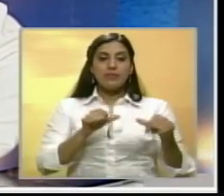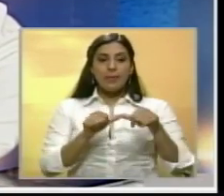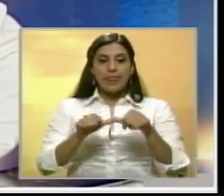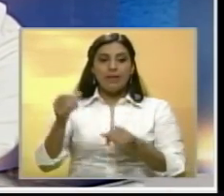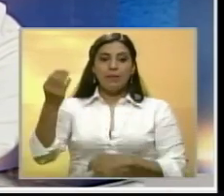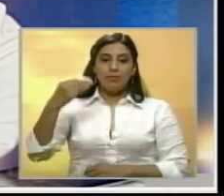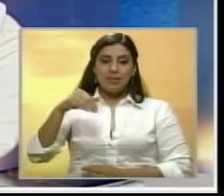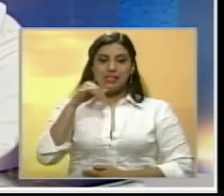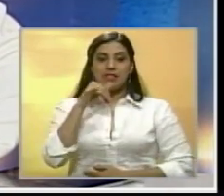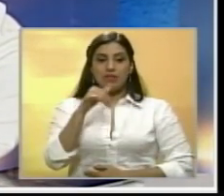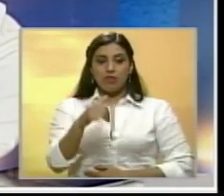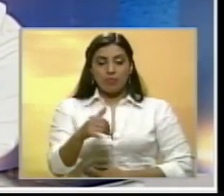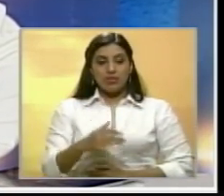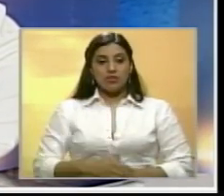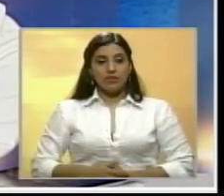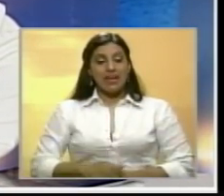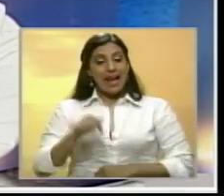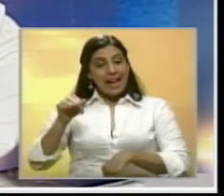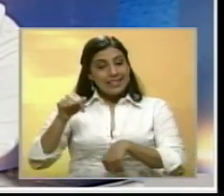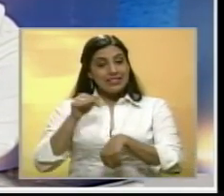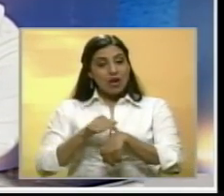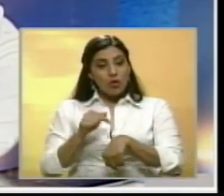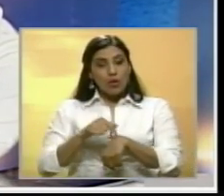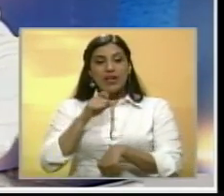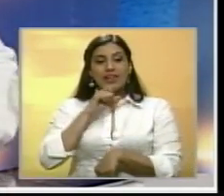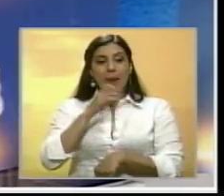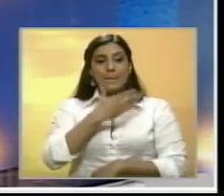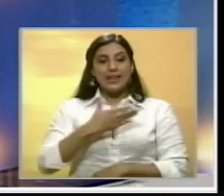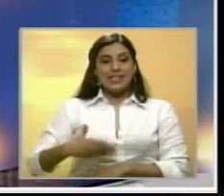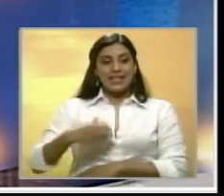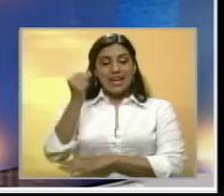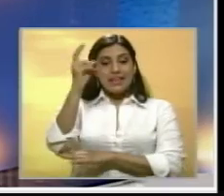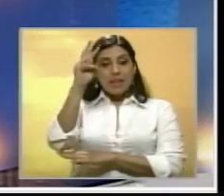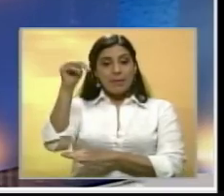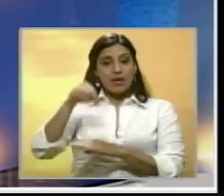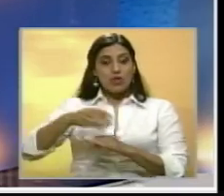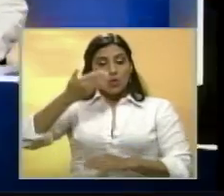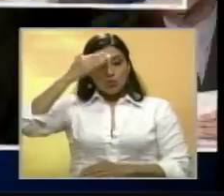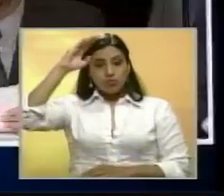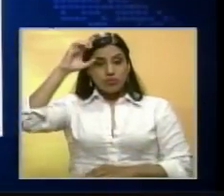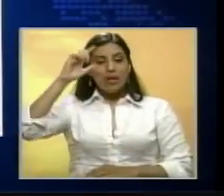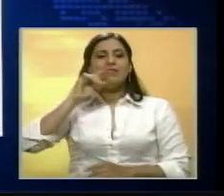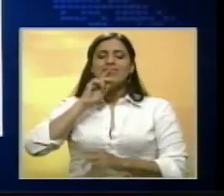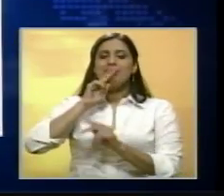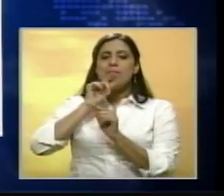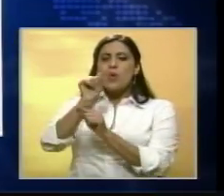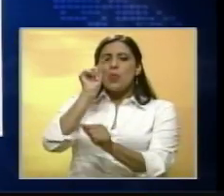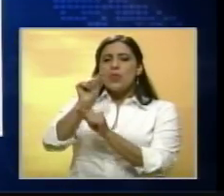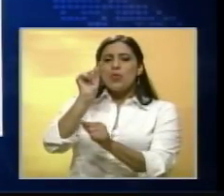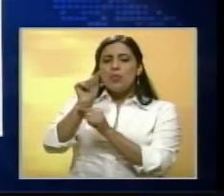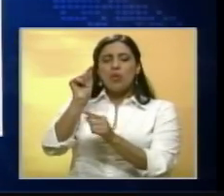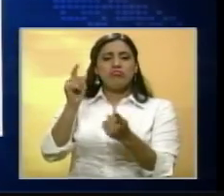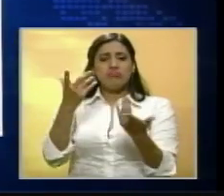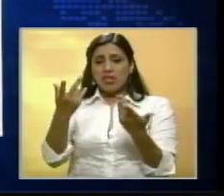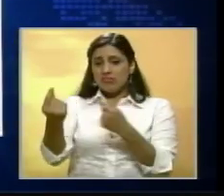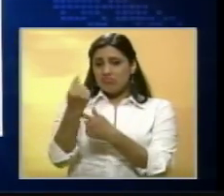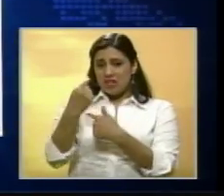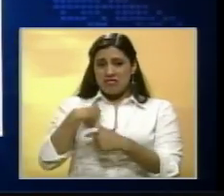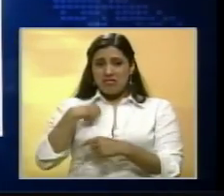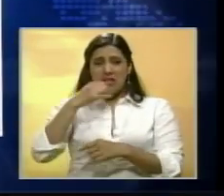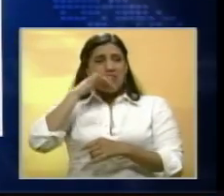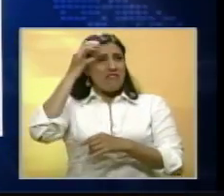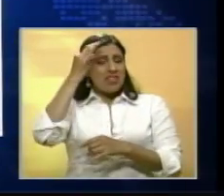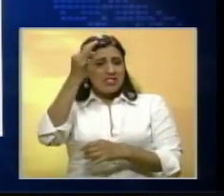Continuamos con más informaciones y a esta hora el presidente de la Asamblea Nacional, Henry Ramos Ayub, responde a las acusaciones que han hecho en su